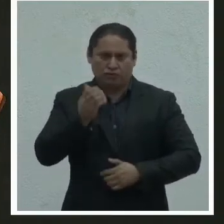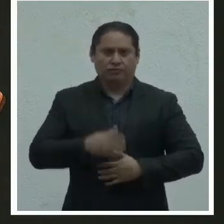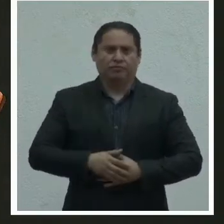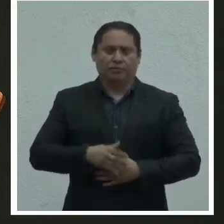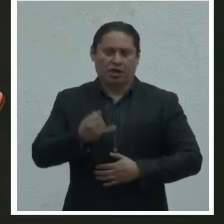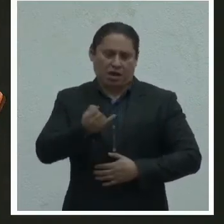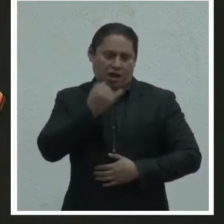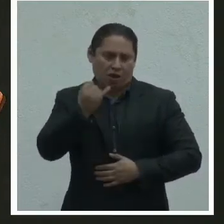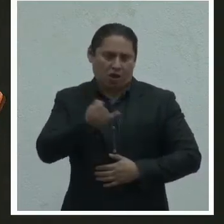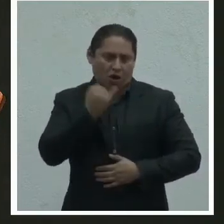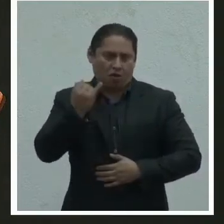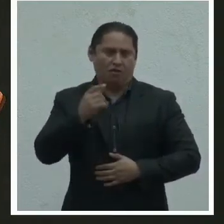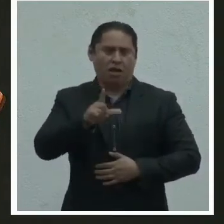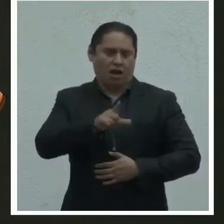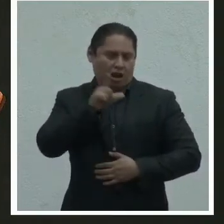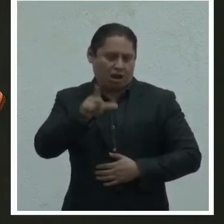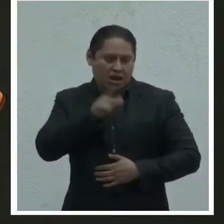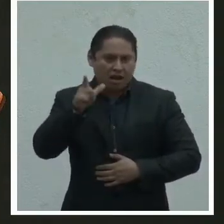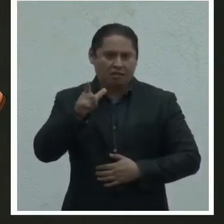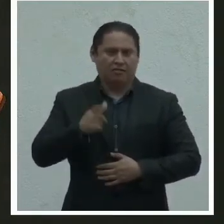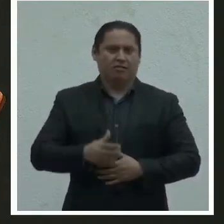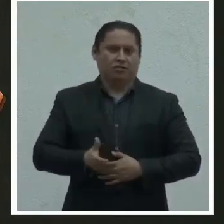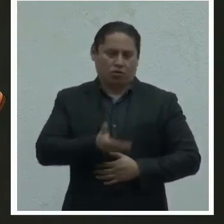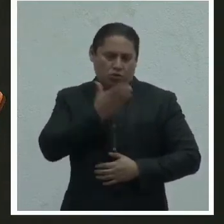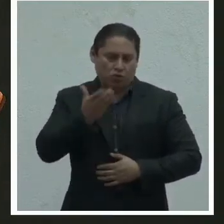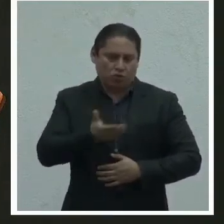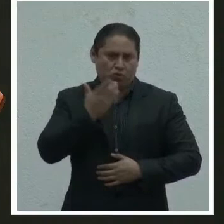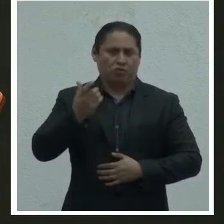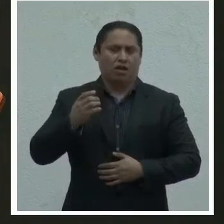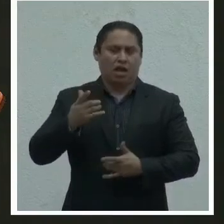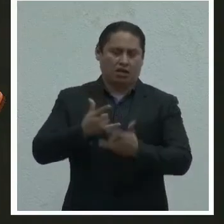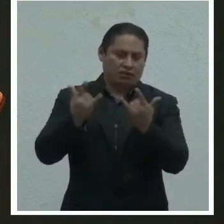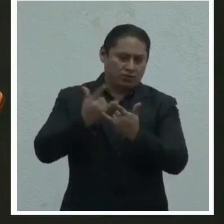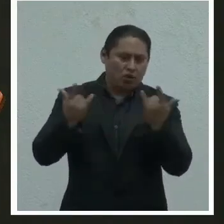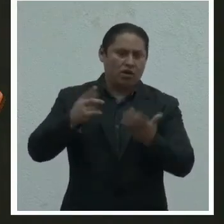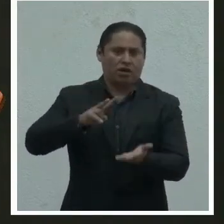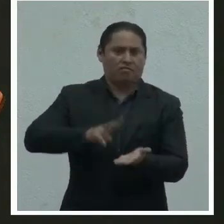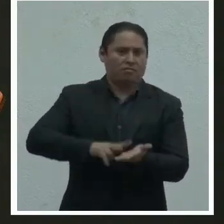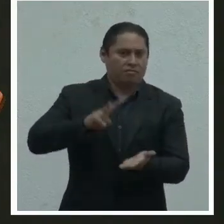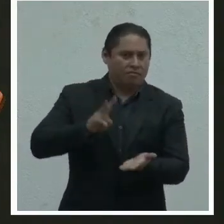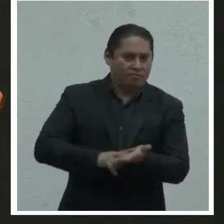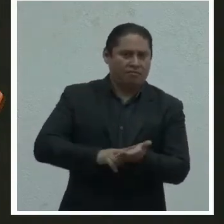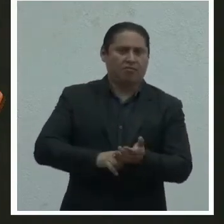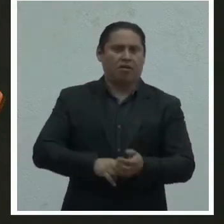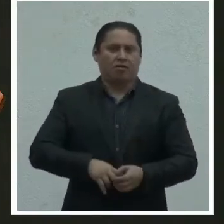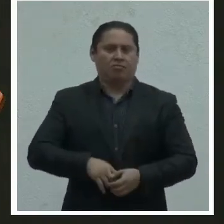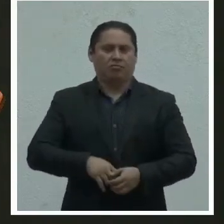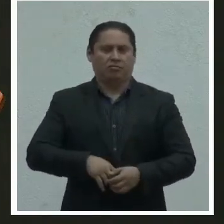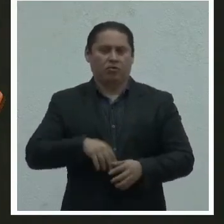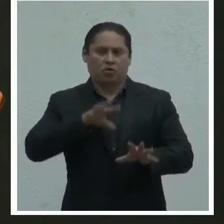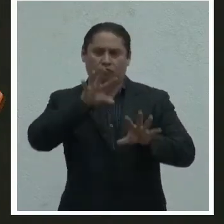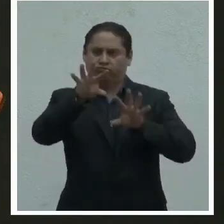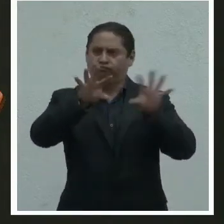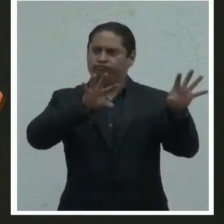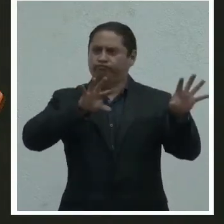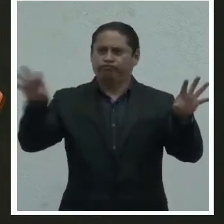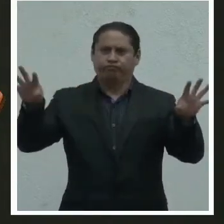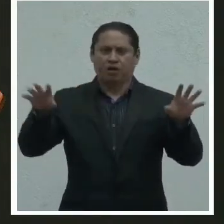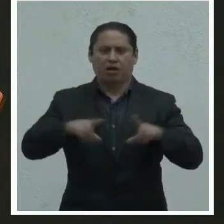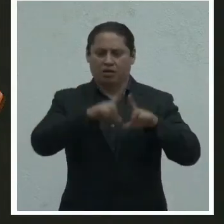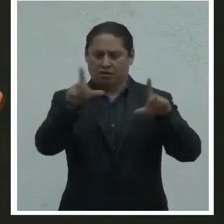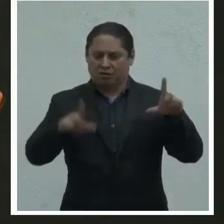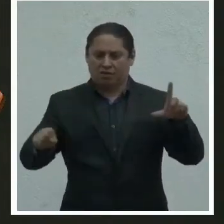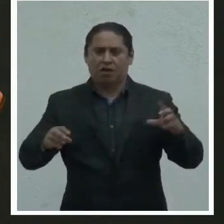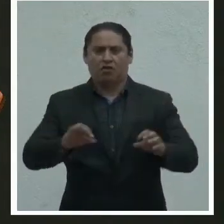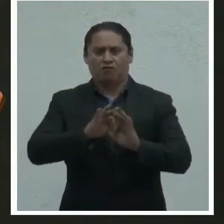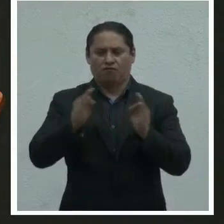lenguas, tradiciones, historias, valores, símbolos patrios y formas de vida